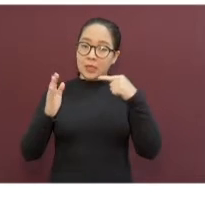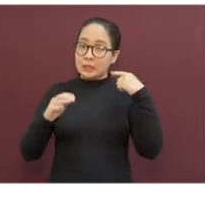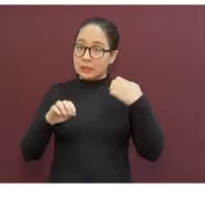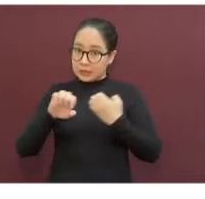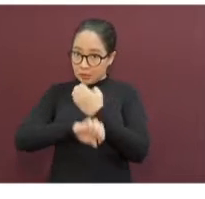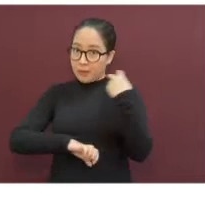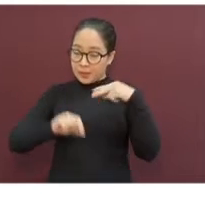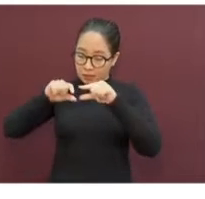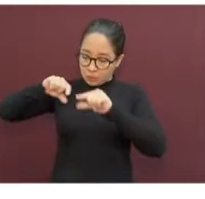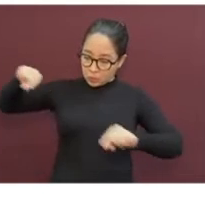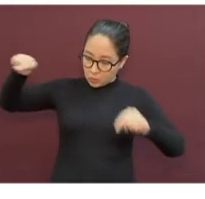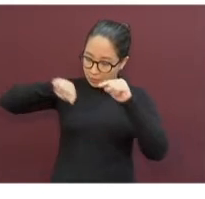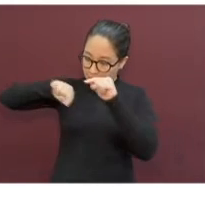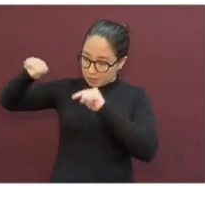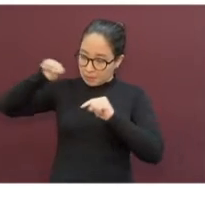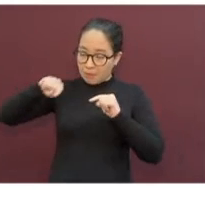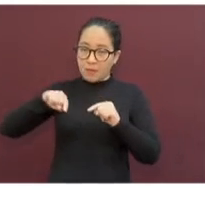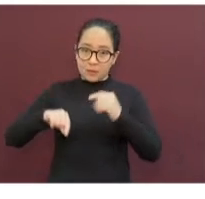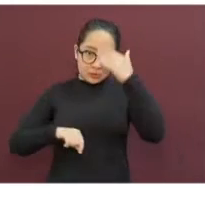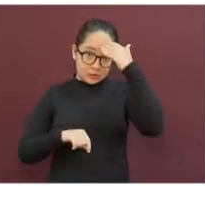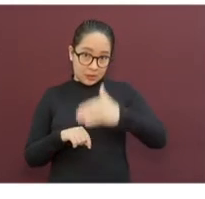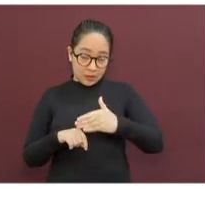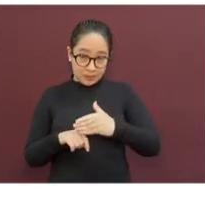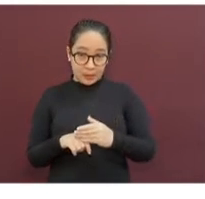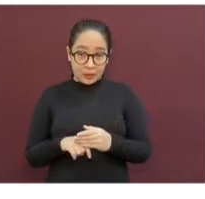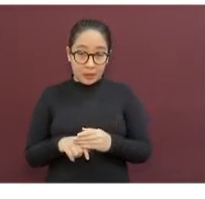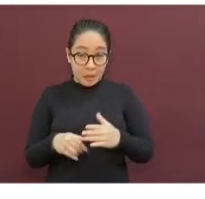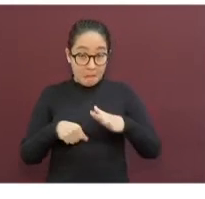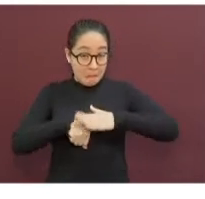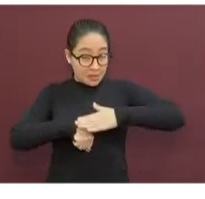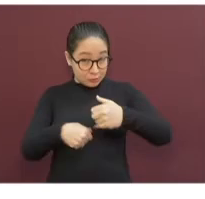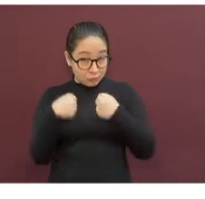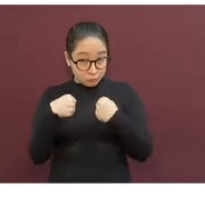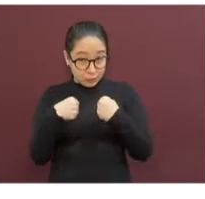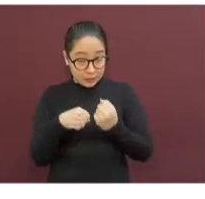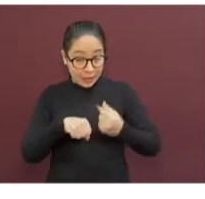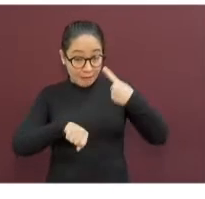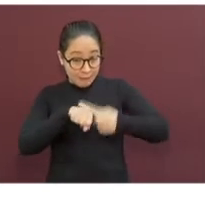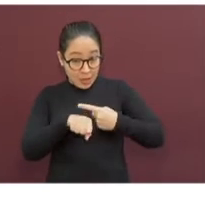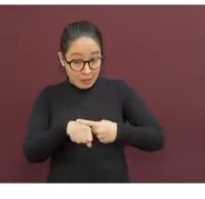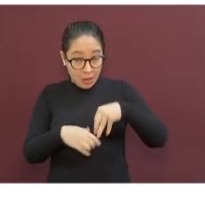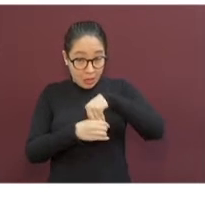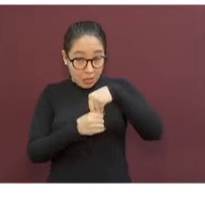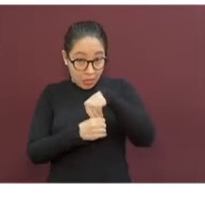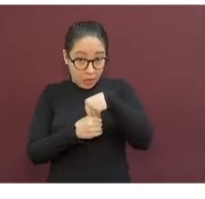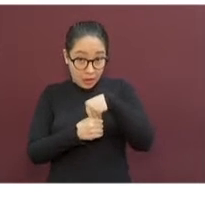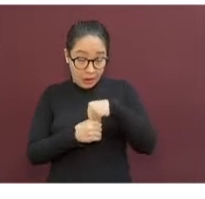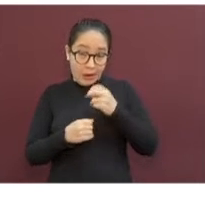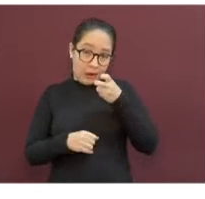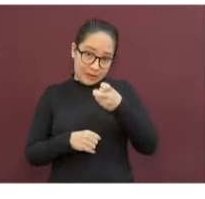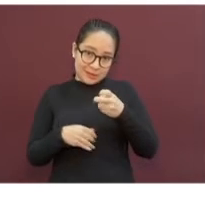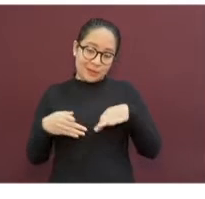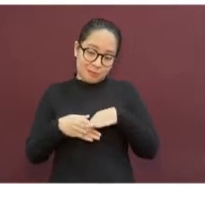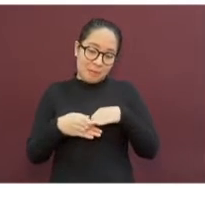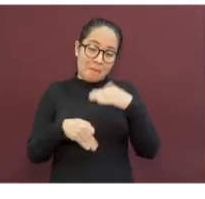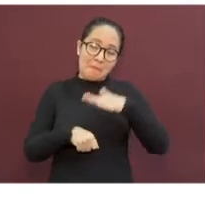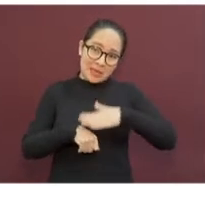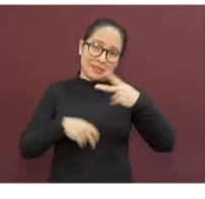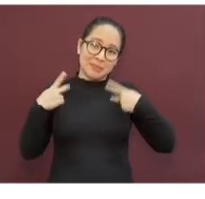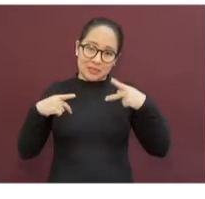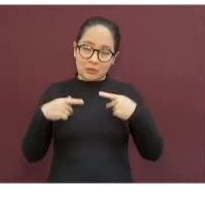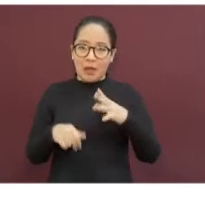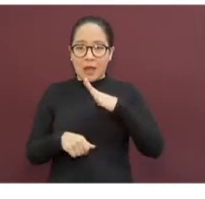estado siendo los lugares donde se está dando la mayor carga de enfermedad los de mayor frecuencia como se puede observar